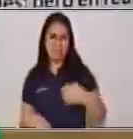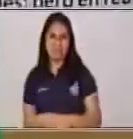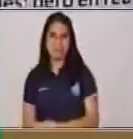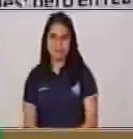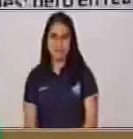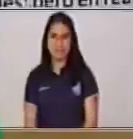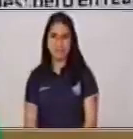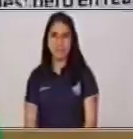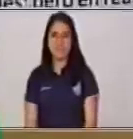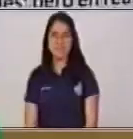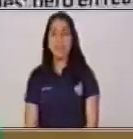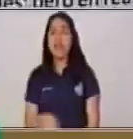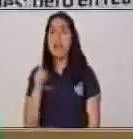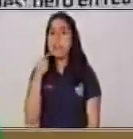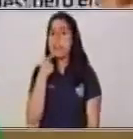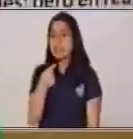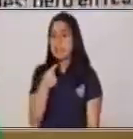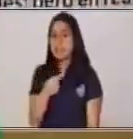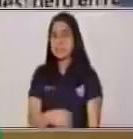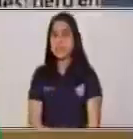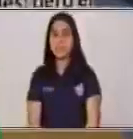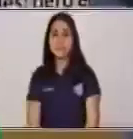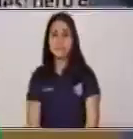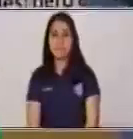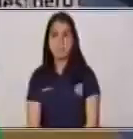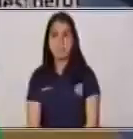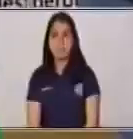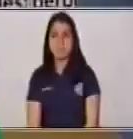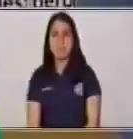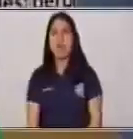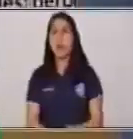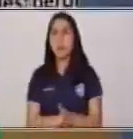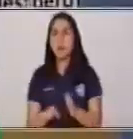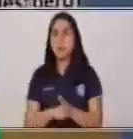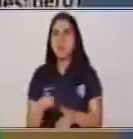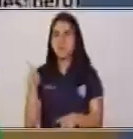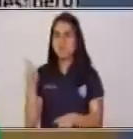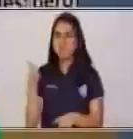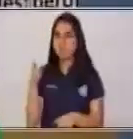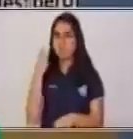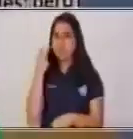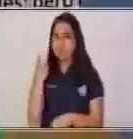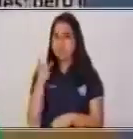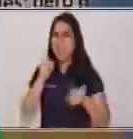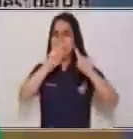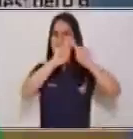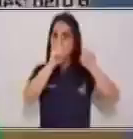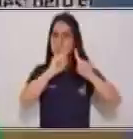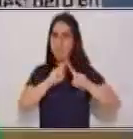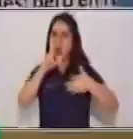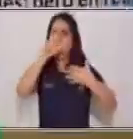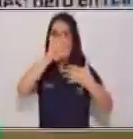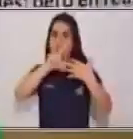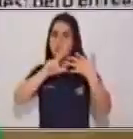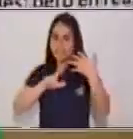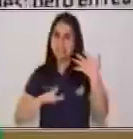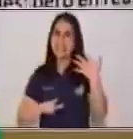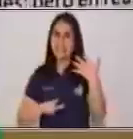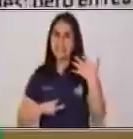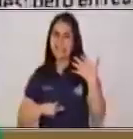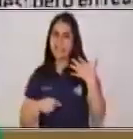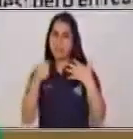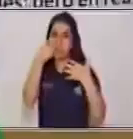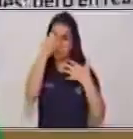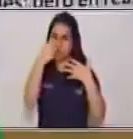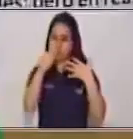subir. Aquí hice una enumeración, porque estoy mencionando varias cosas que podemos encontrar